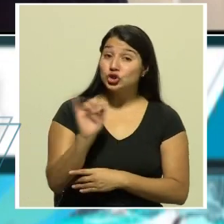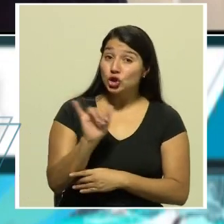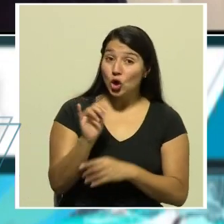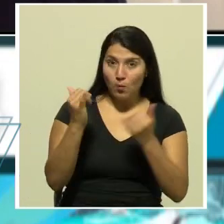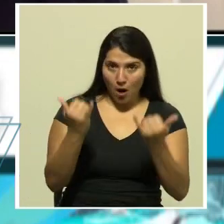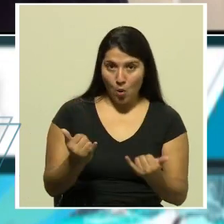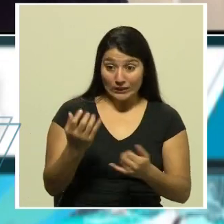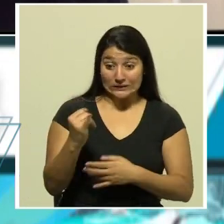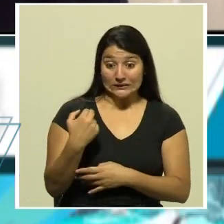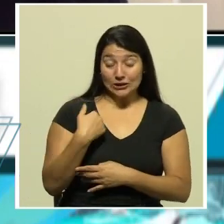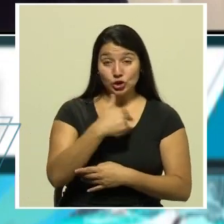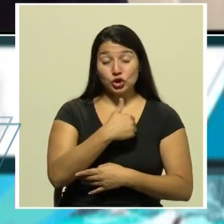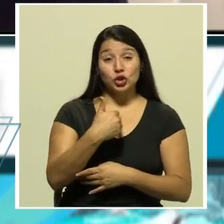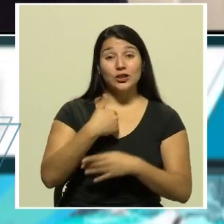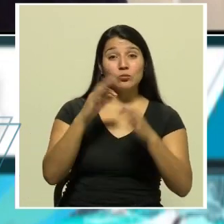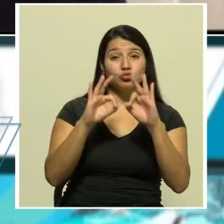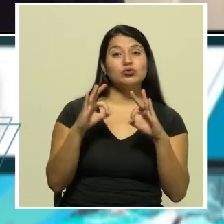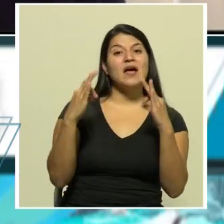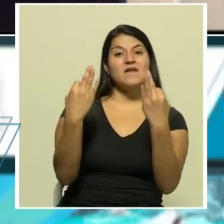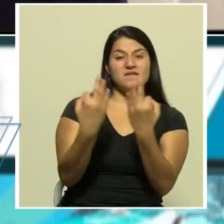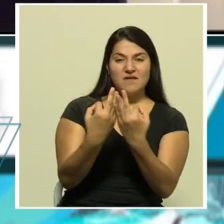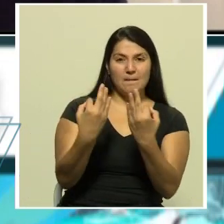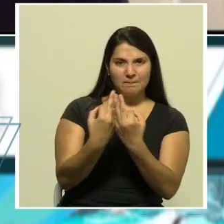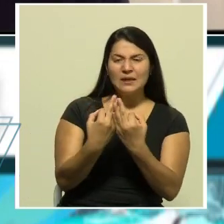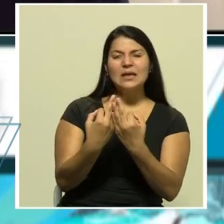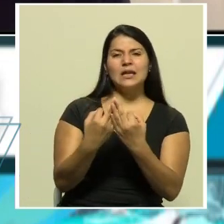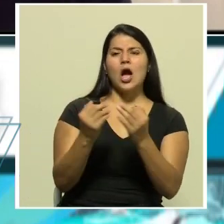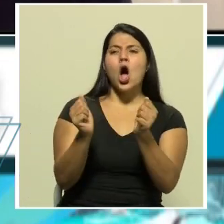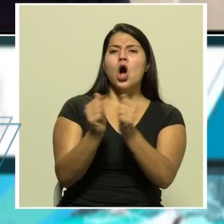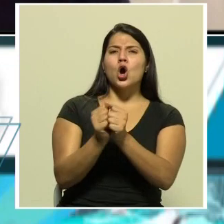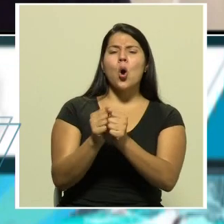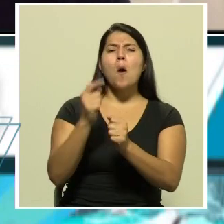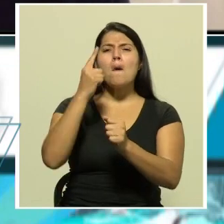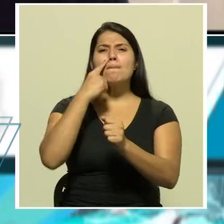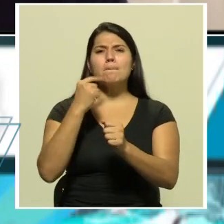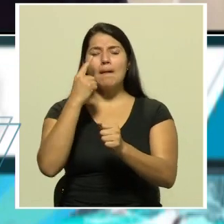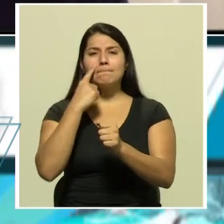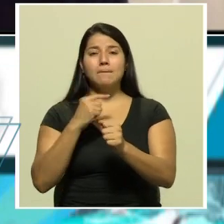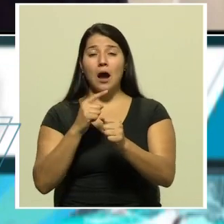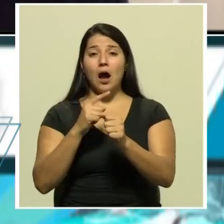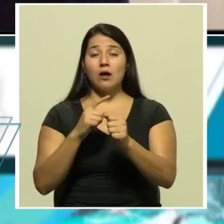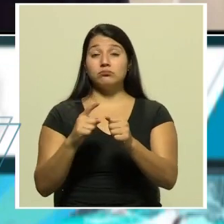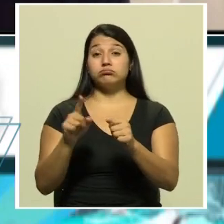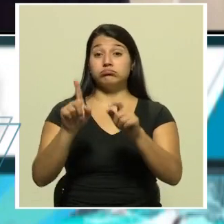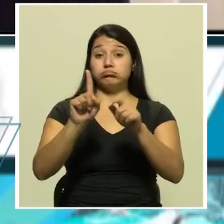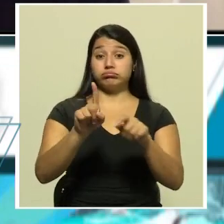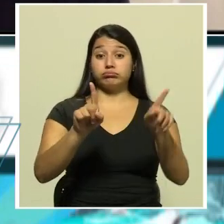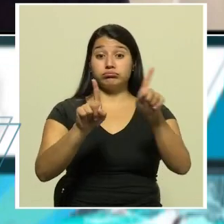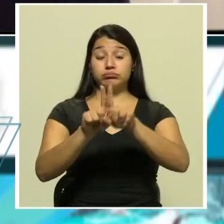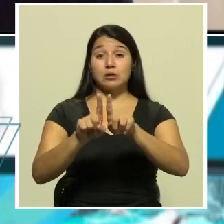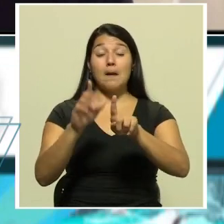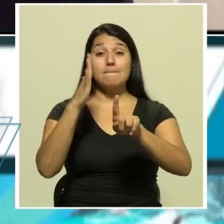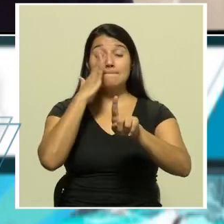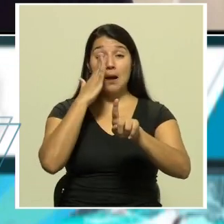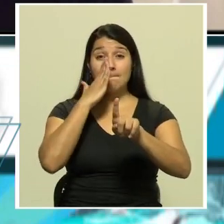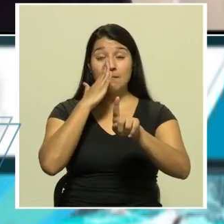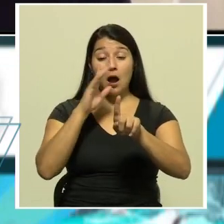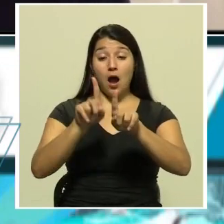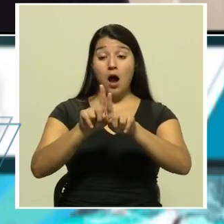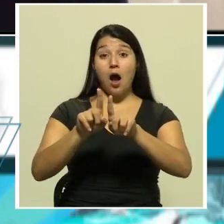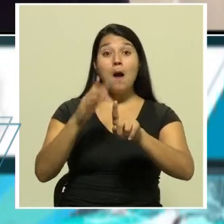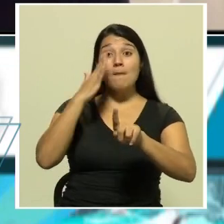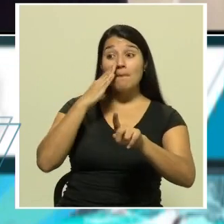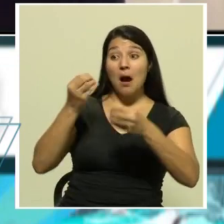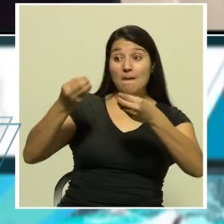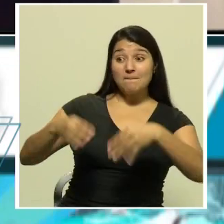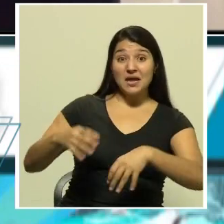una familia de corte tradicional, patriarcal, con una madre y un padre presente en la unidad familiar y el padre se quedó sin trabajo y